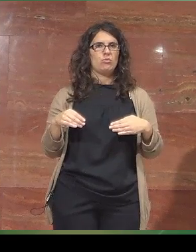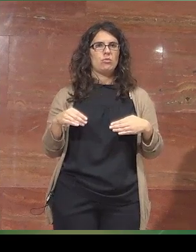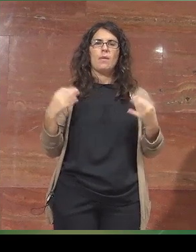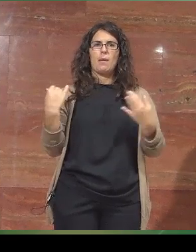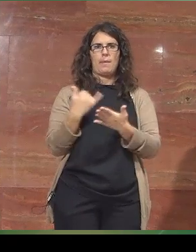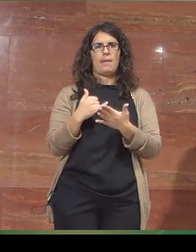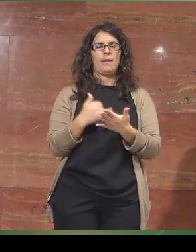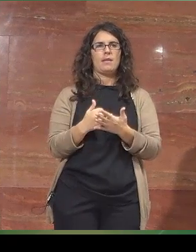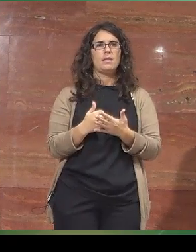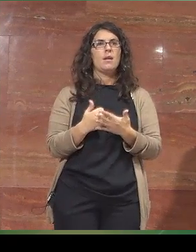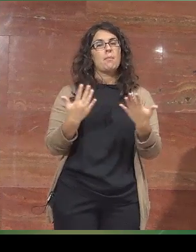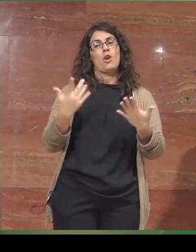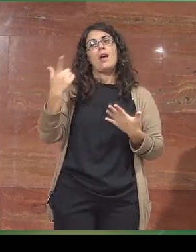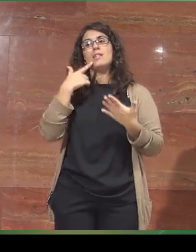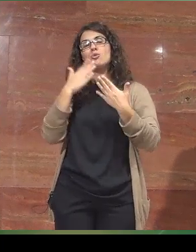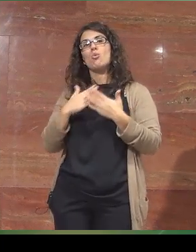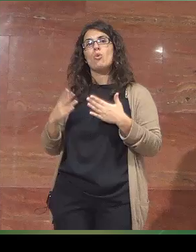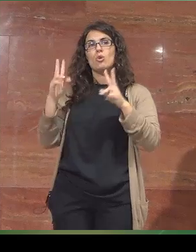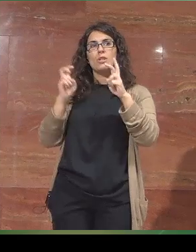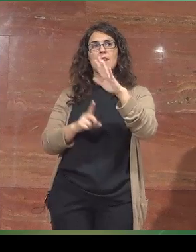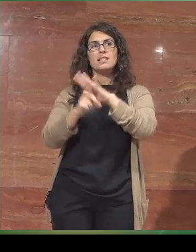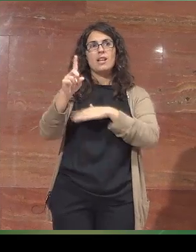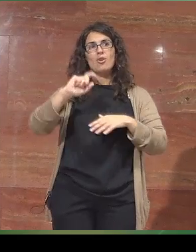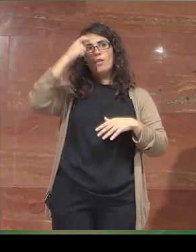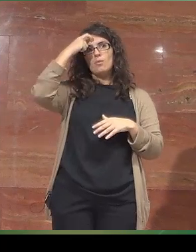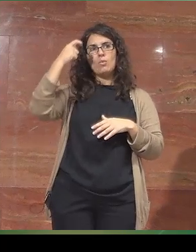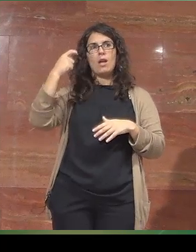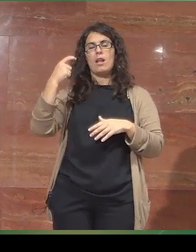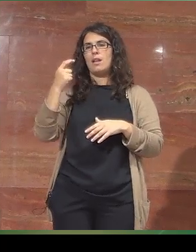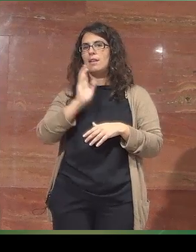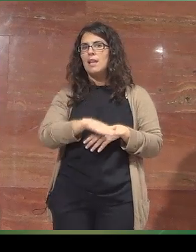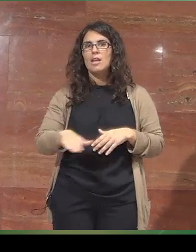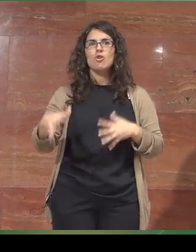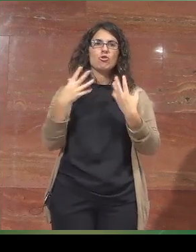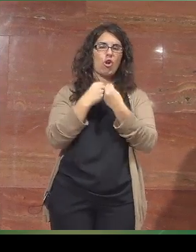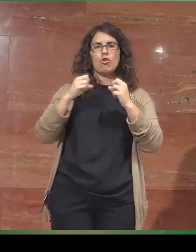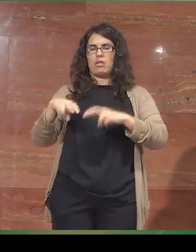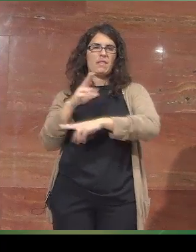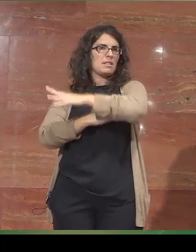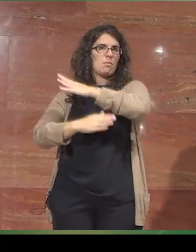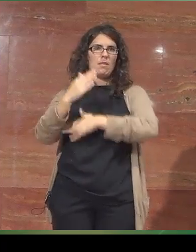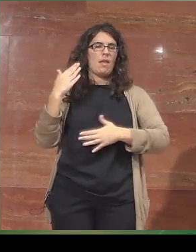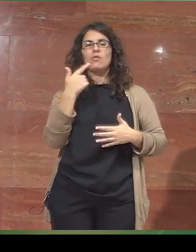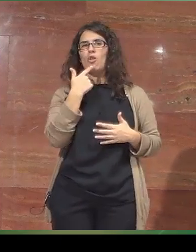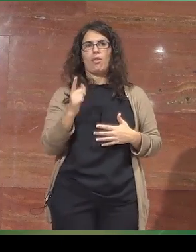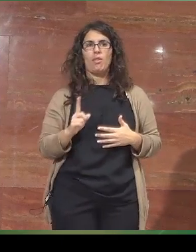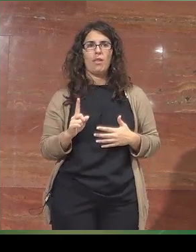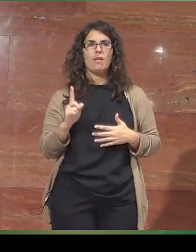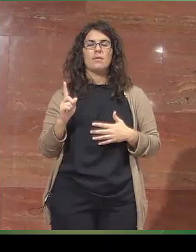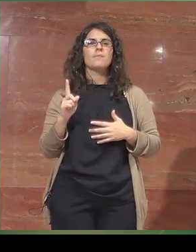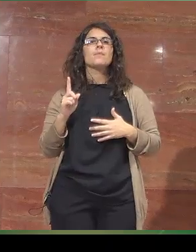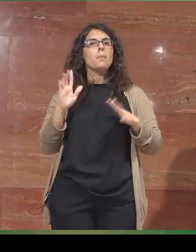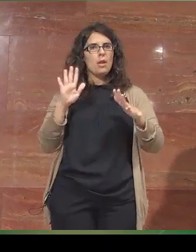que indican los estudios sobre el desarrollo conceptual en los niños con y sin discapacidades, y sin embargo se está